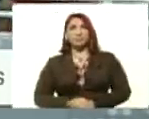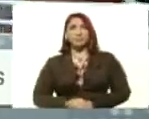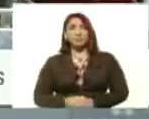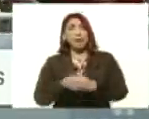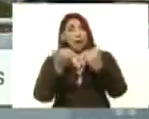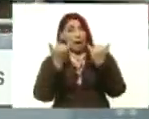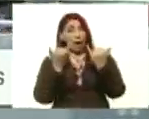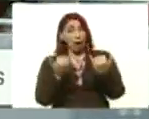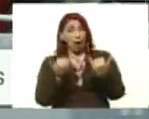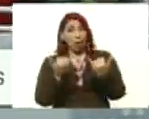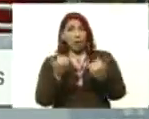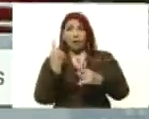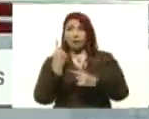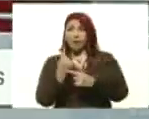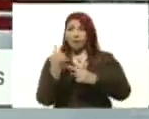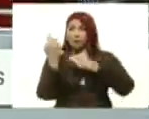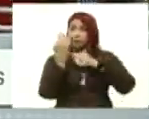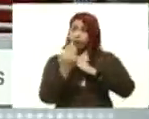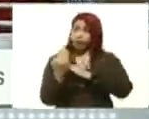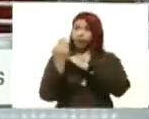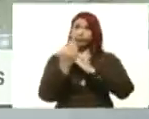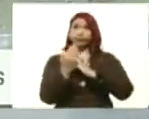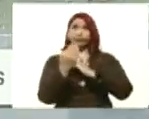Ahora eso amerita cuidarnos.